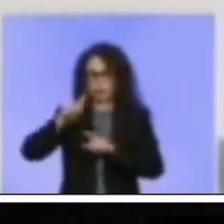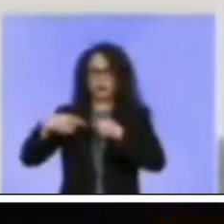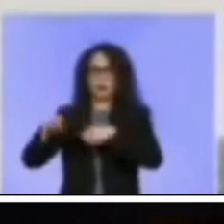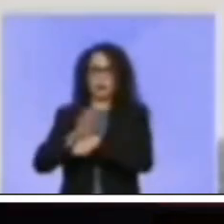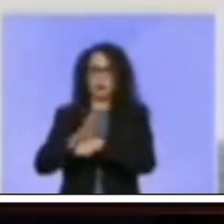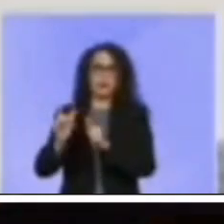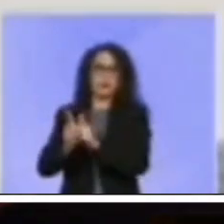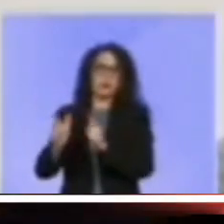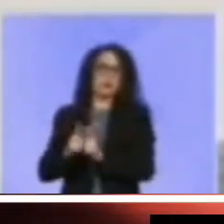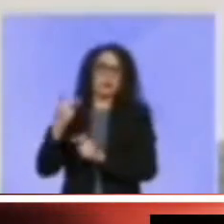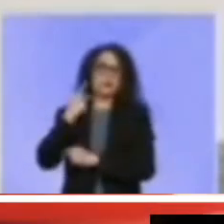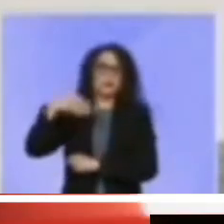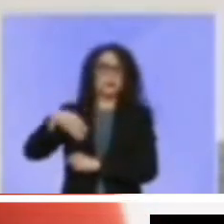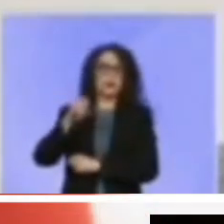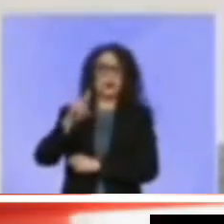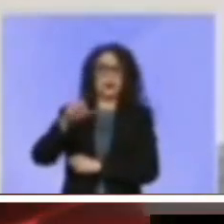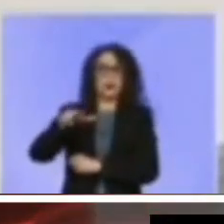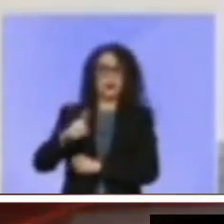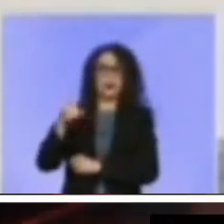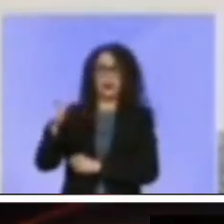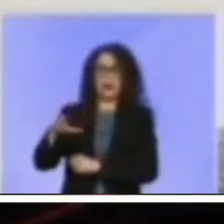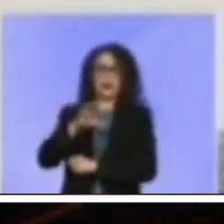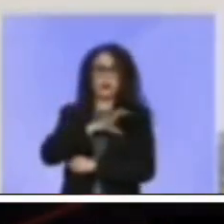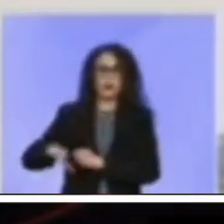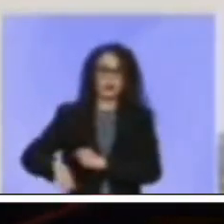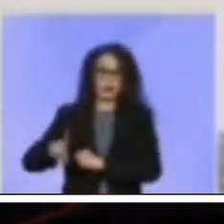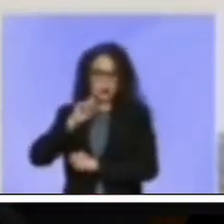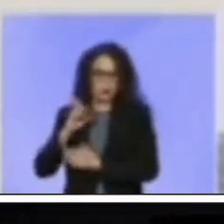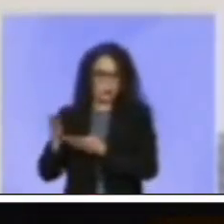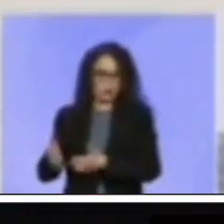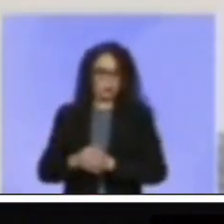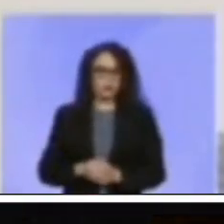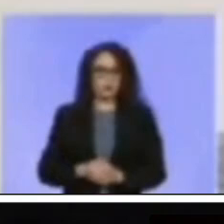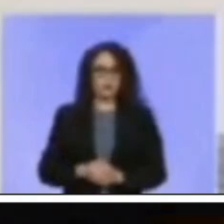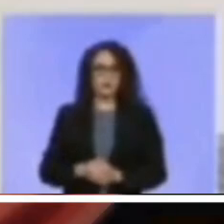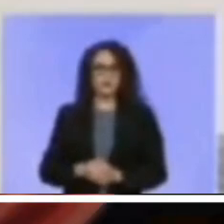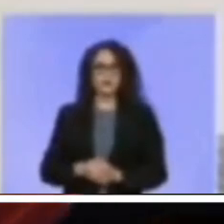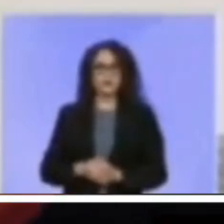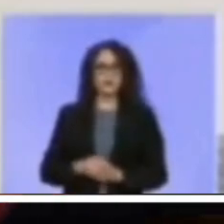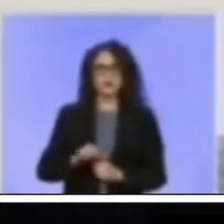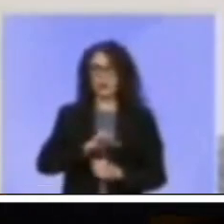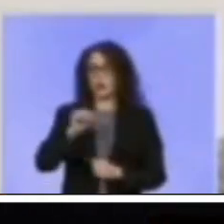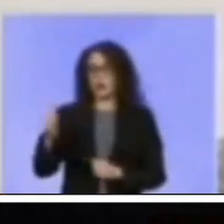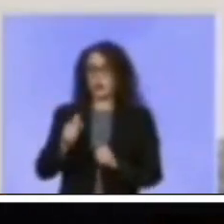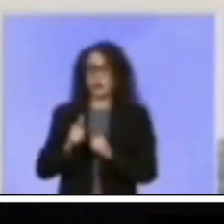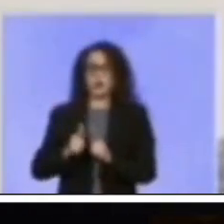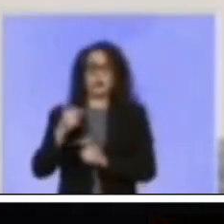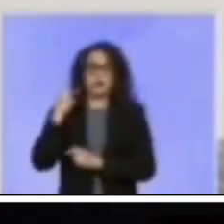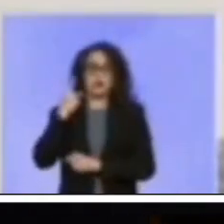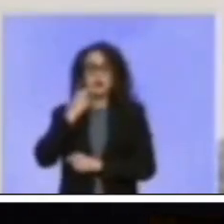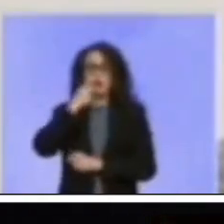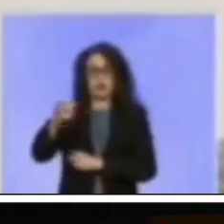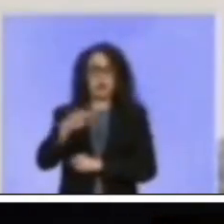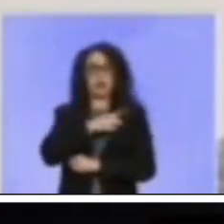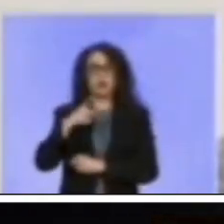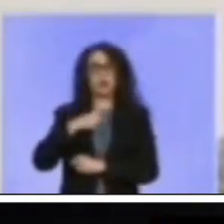político Morena y su candidata. Por el contrario, el partido actor debía acreditar